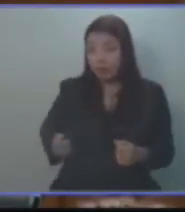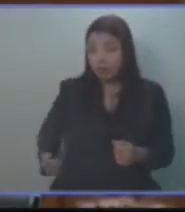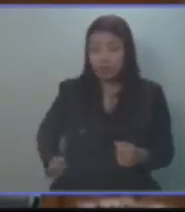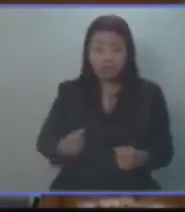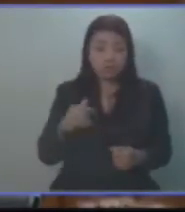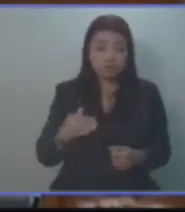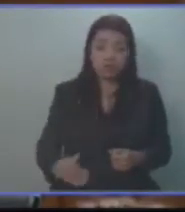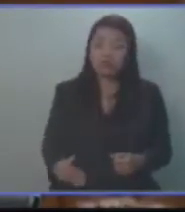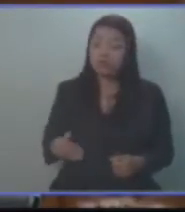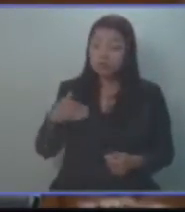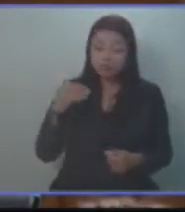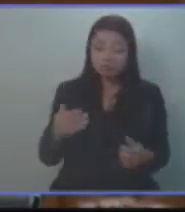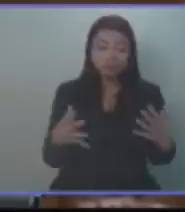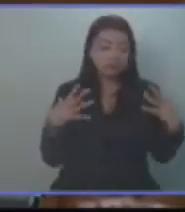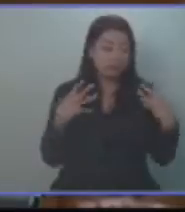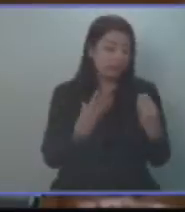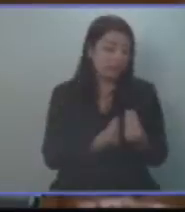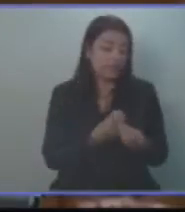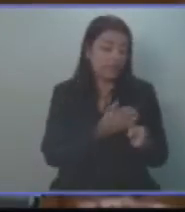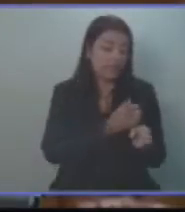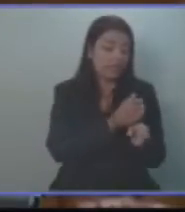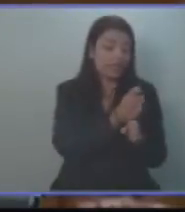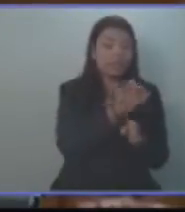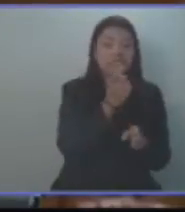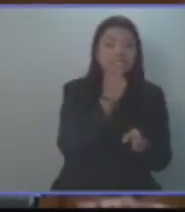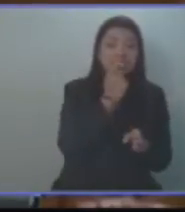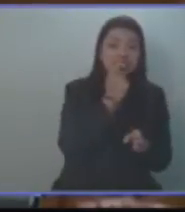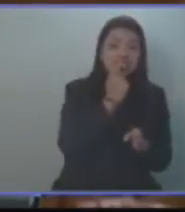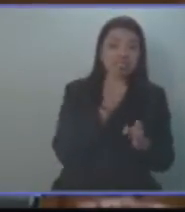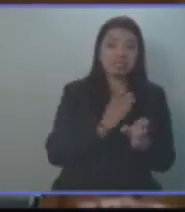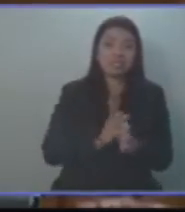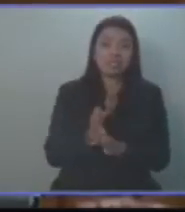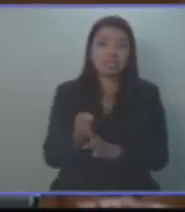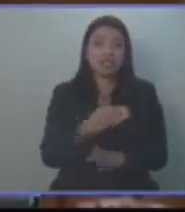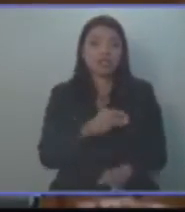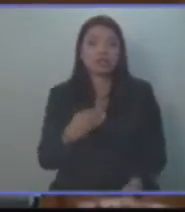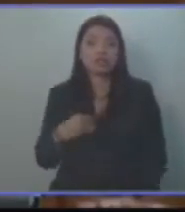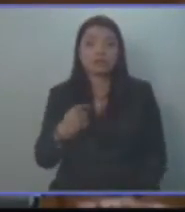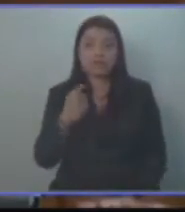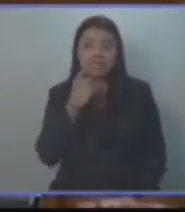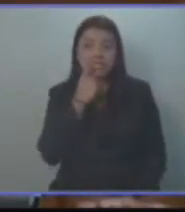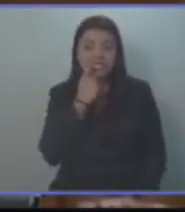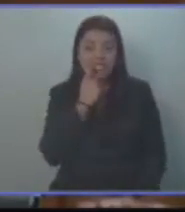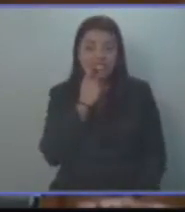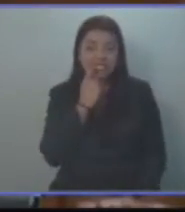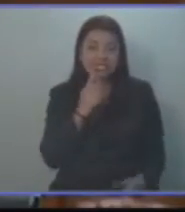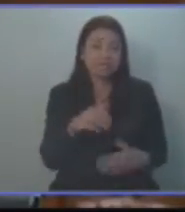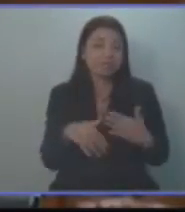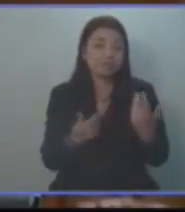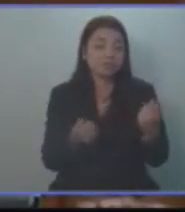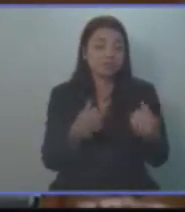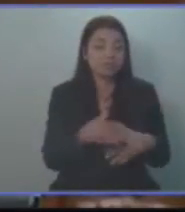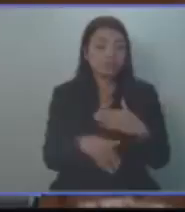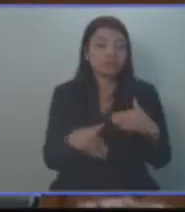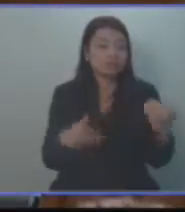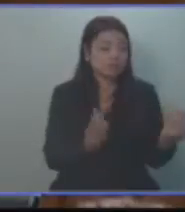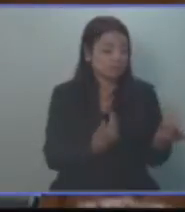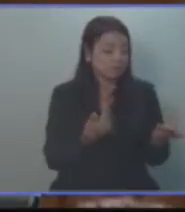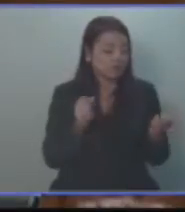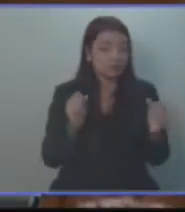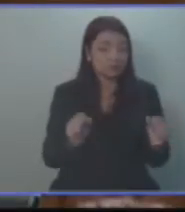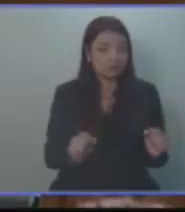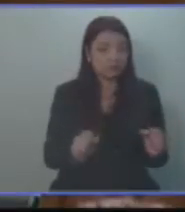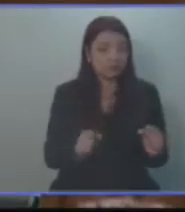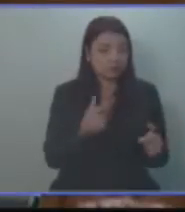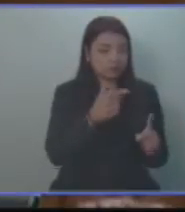año social en las carreras de medicina y odontología y médicos u odontólogos residentes las siguientes.